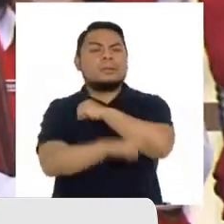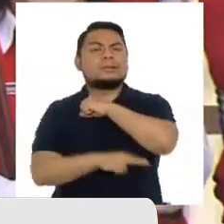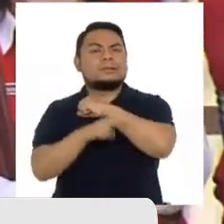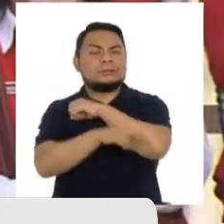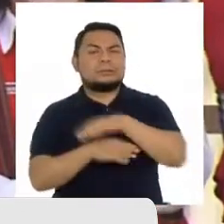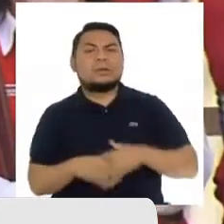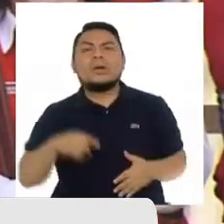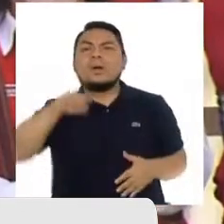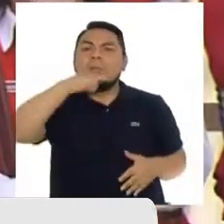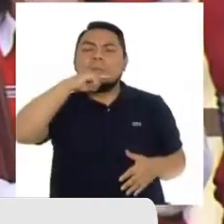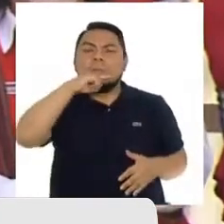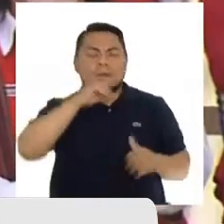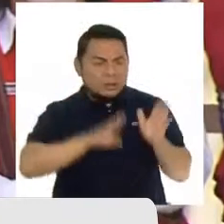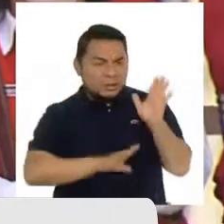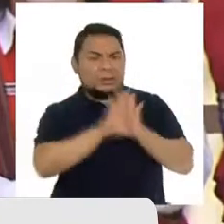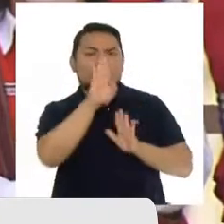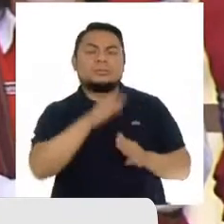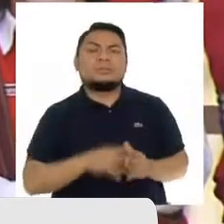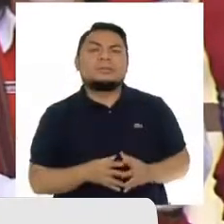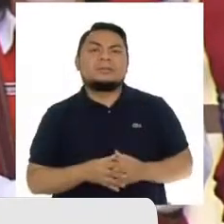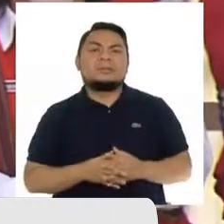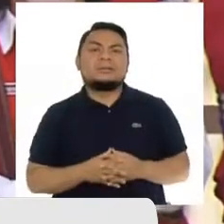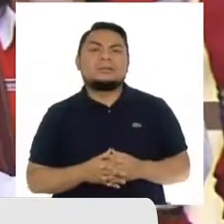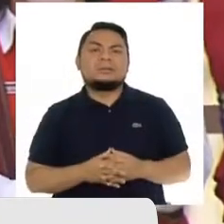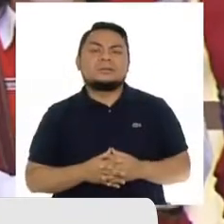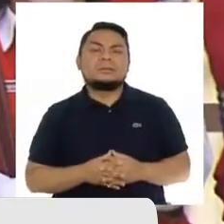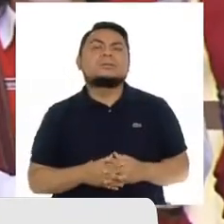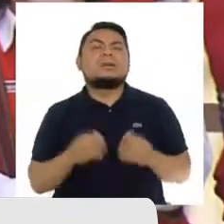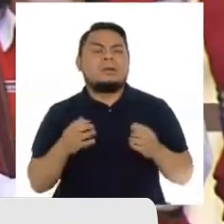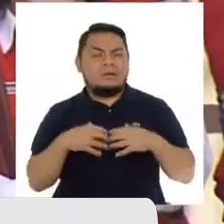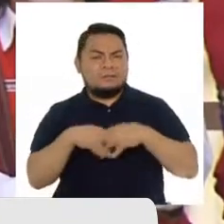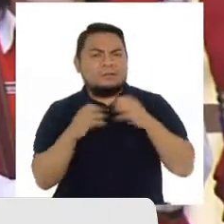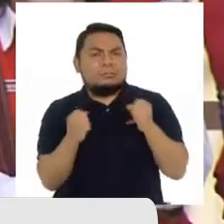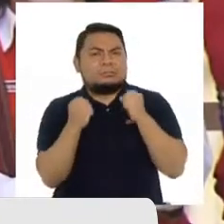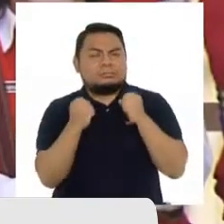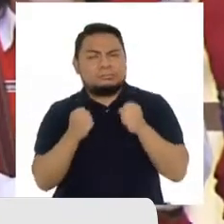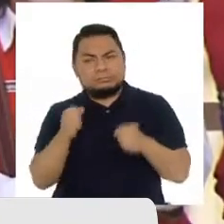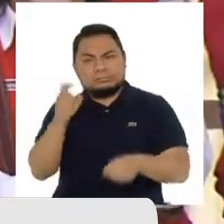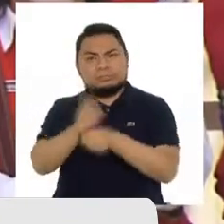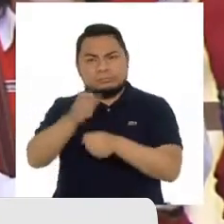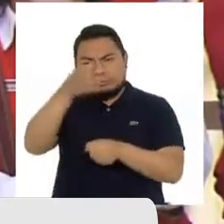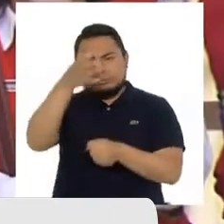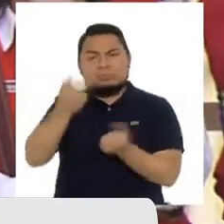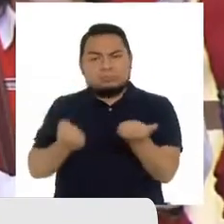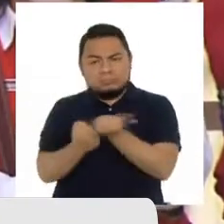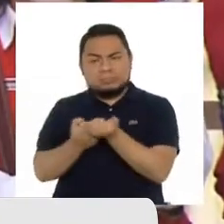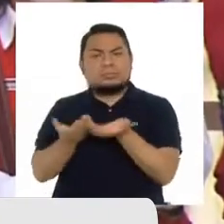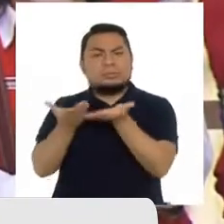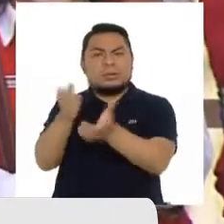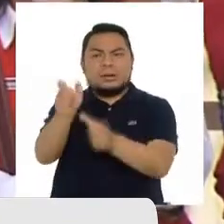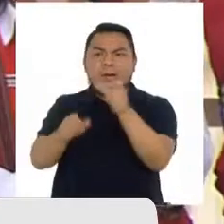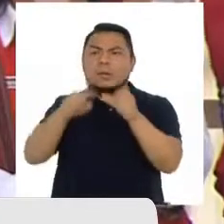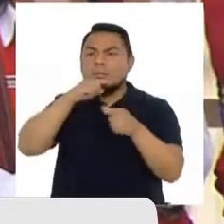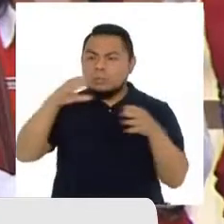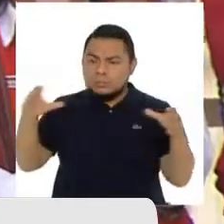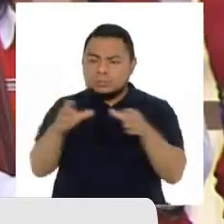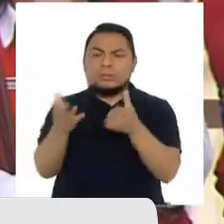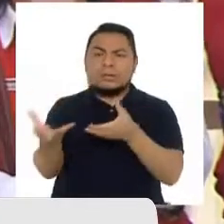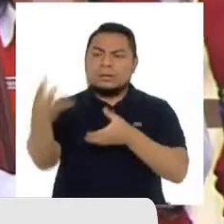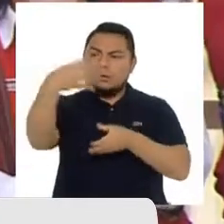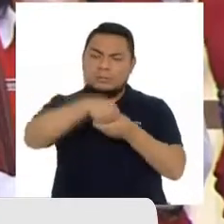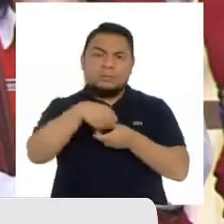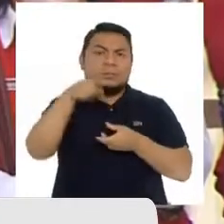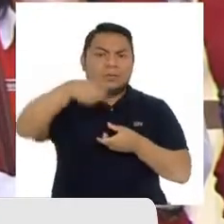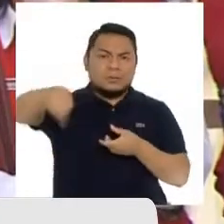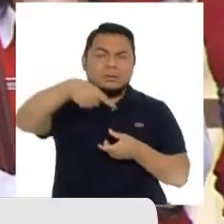mujeres emprendedoras que fortalecerá las capacidades de sus usuarias para incorporarse